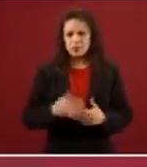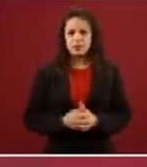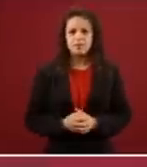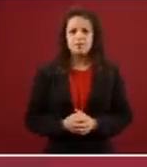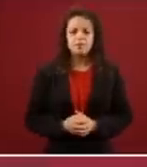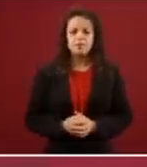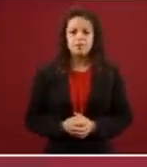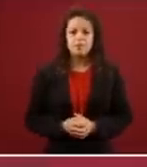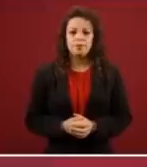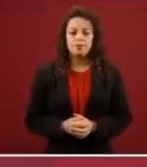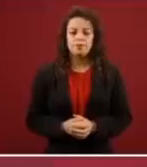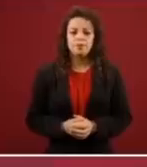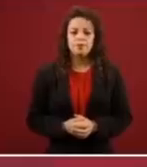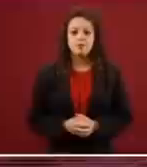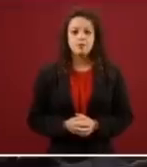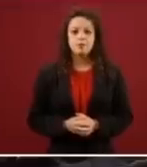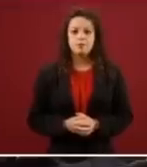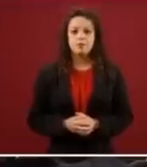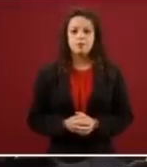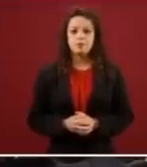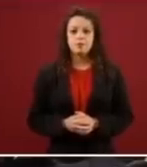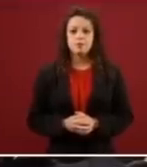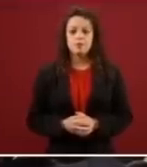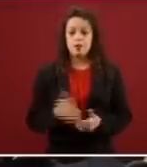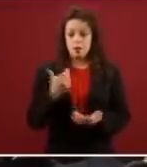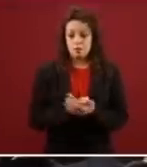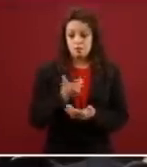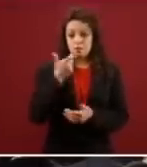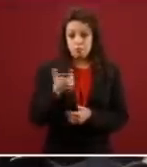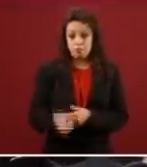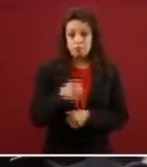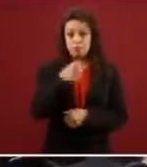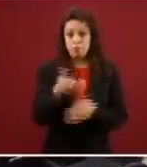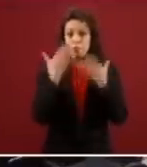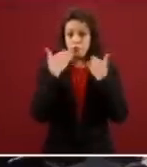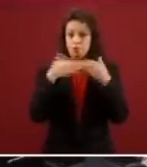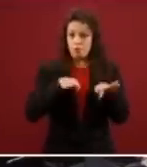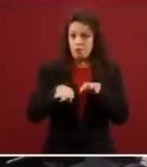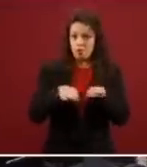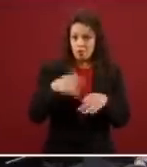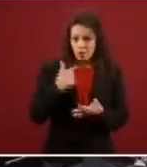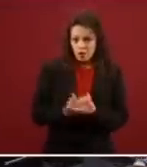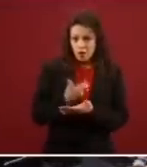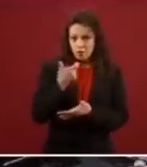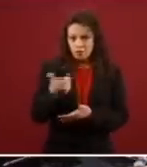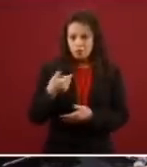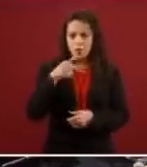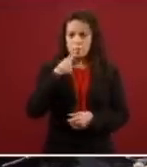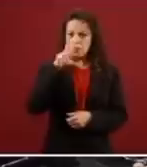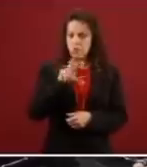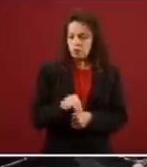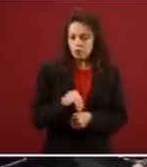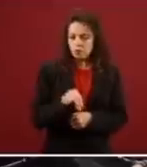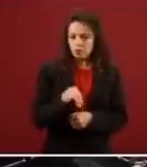estar pagando sin trabajar a los jóvenes, lo que no es cierto, porque se están